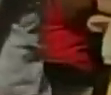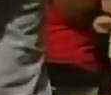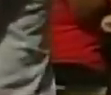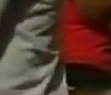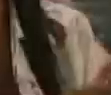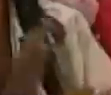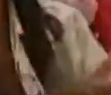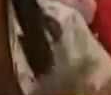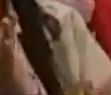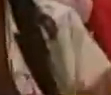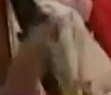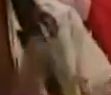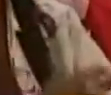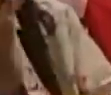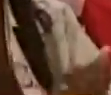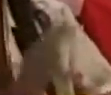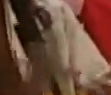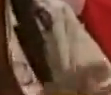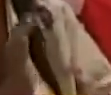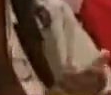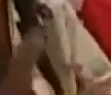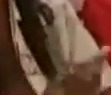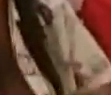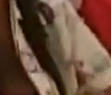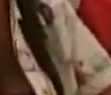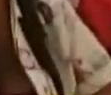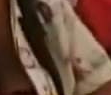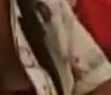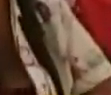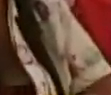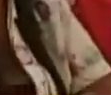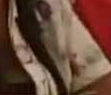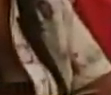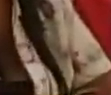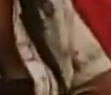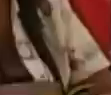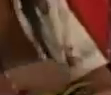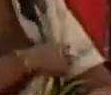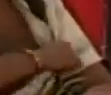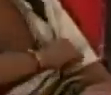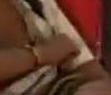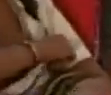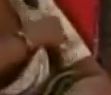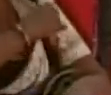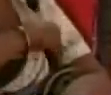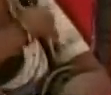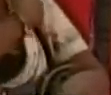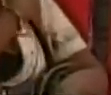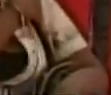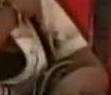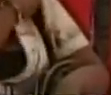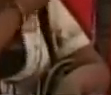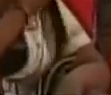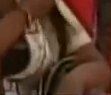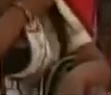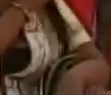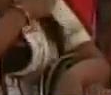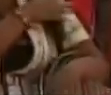Todas las escuelas tienen que tener un patio productivo. Todas las escuelas. Maestro que no siembre, maestro que no es